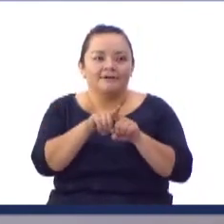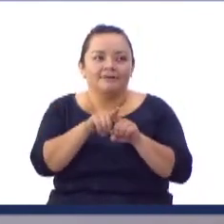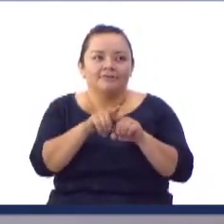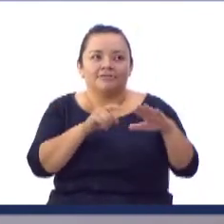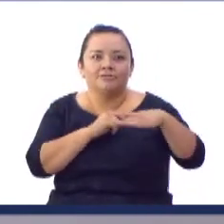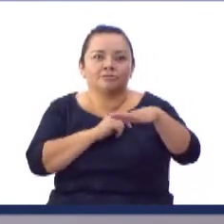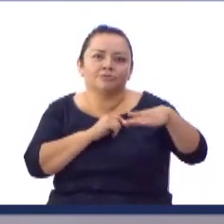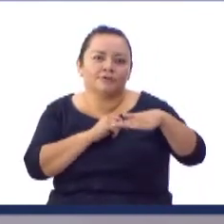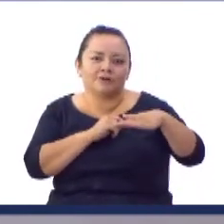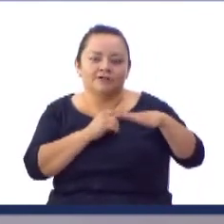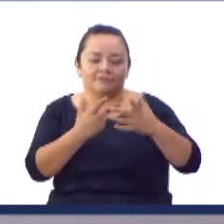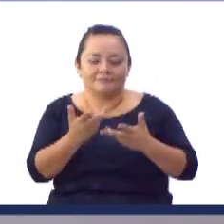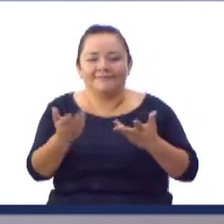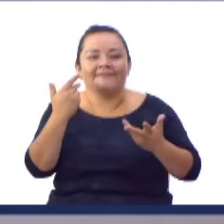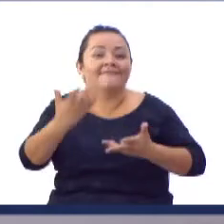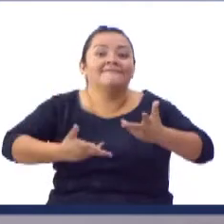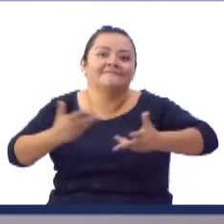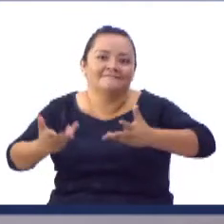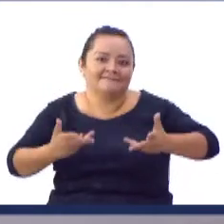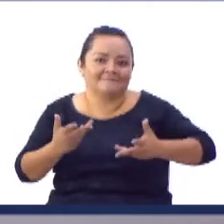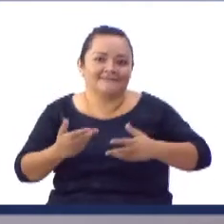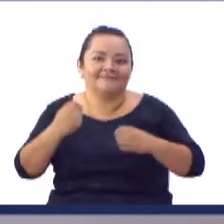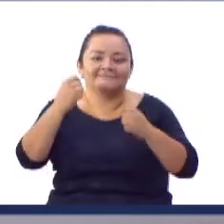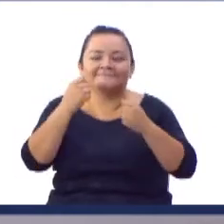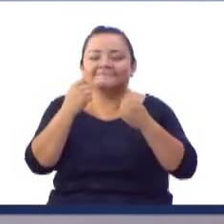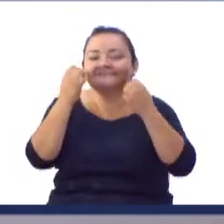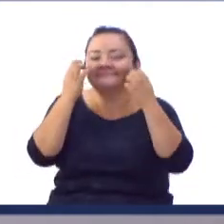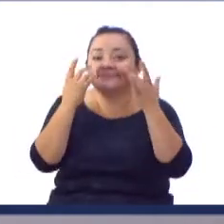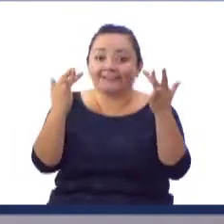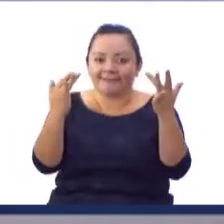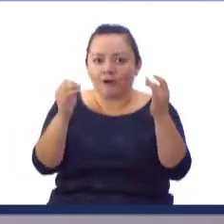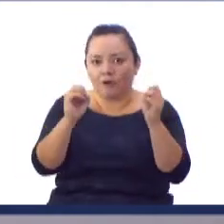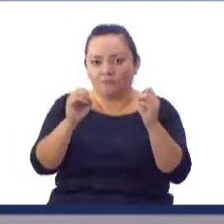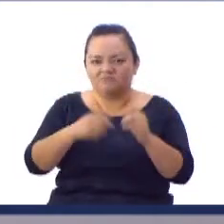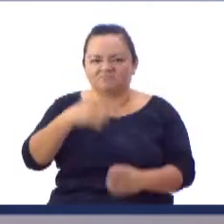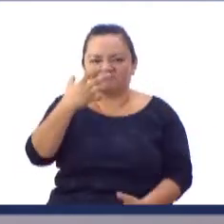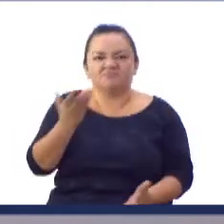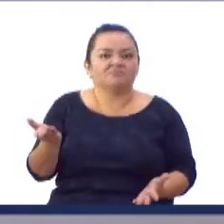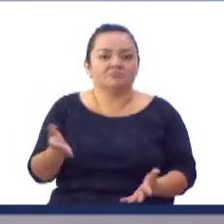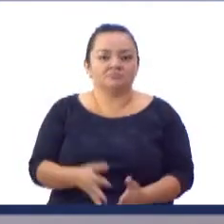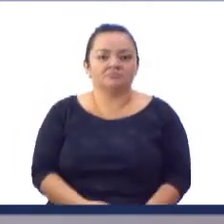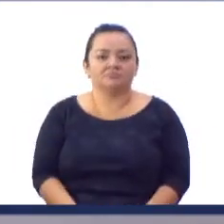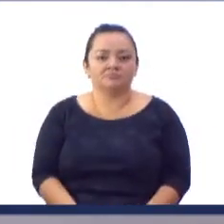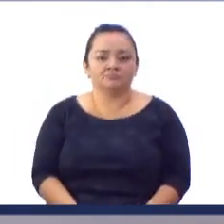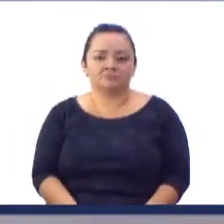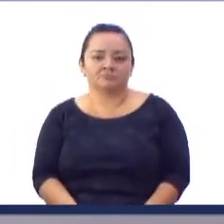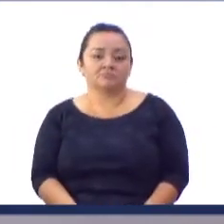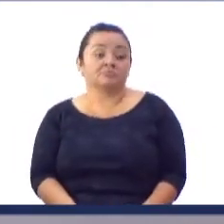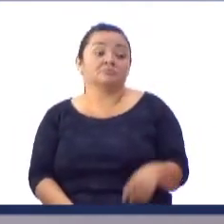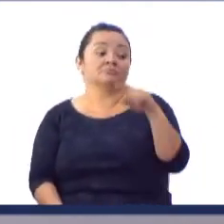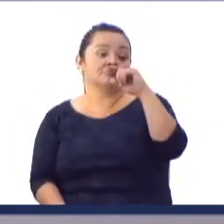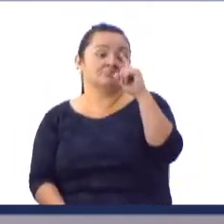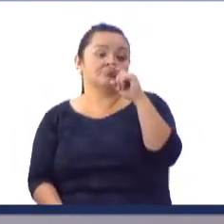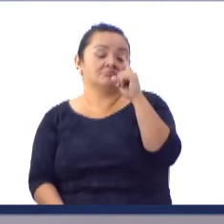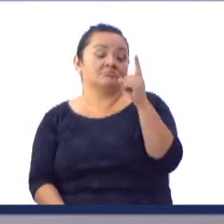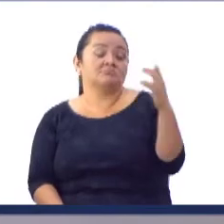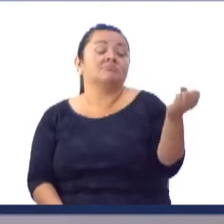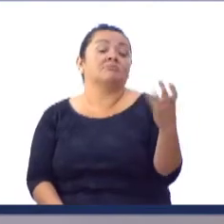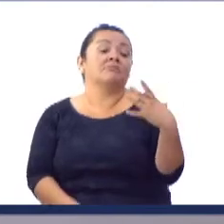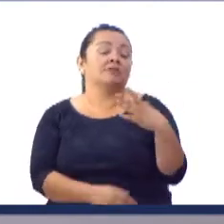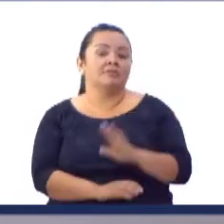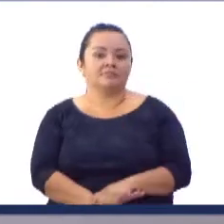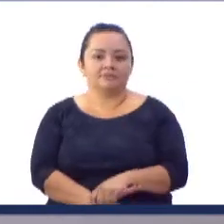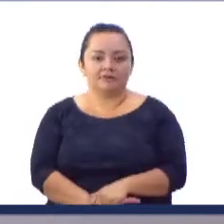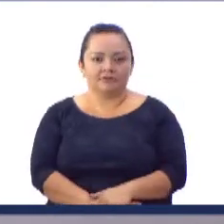en un en una en un mostrador es amable o es la amargada de la empresa baja dígame desde